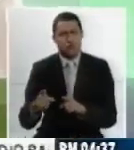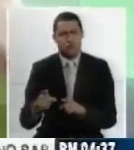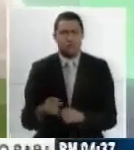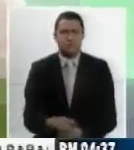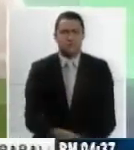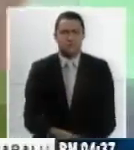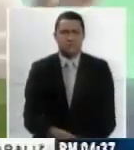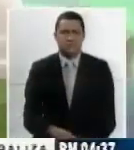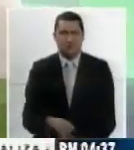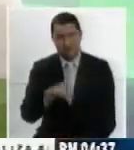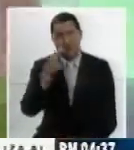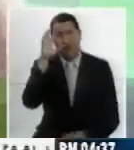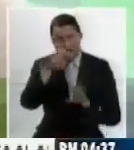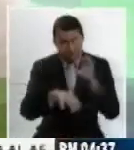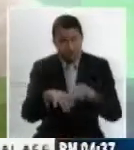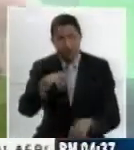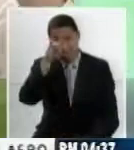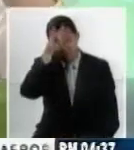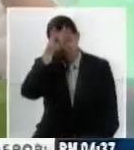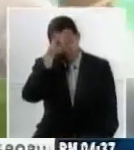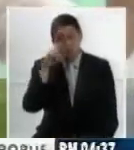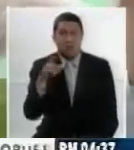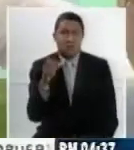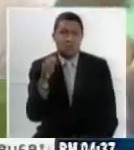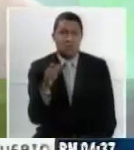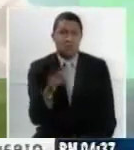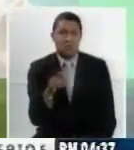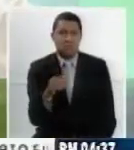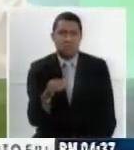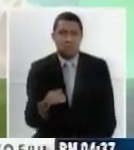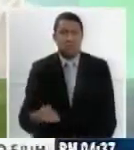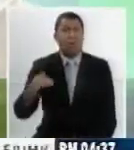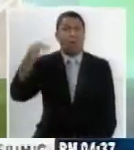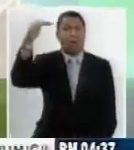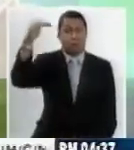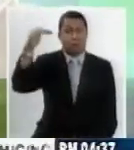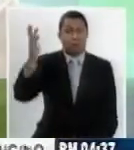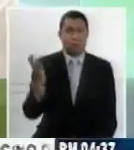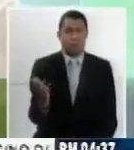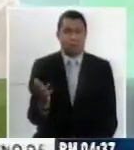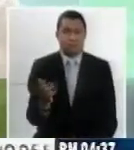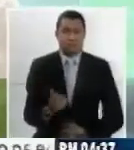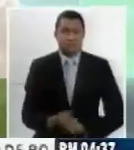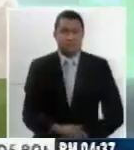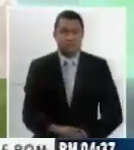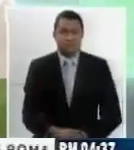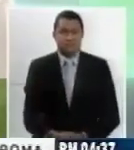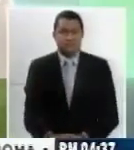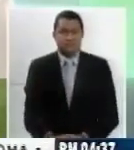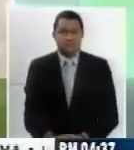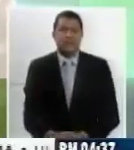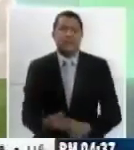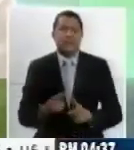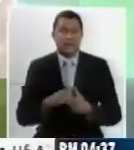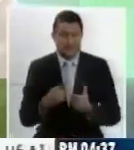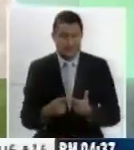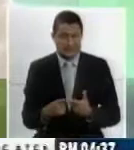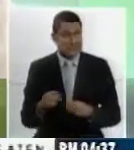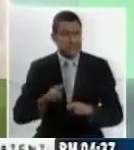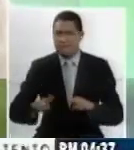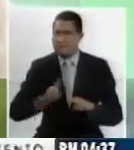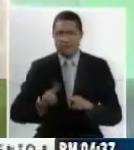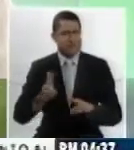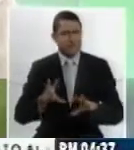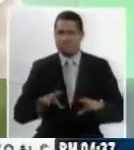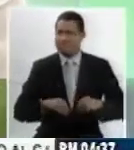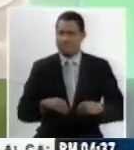raza, de la raza animal, de un becerrito que lo llevan a un tamaño muy alto las vaquitas. Entonces, nuestros niños no toleran ese